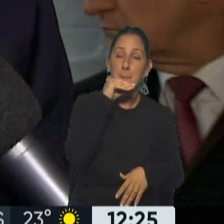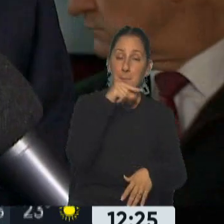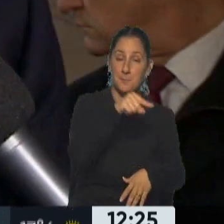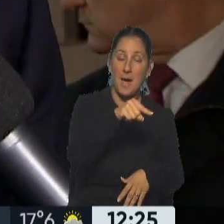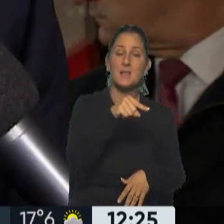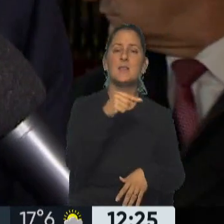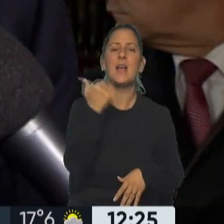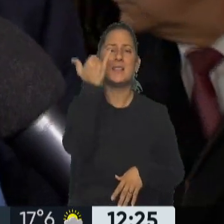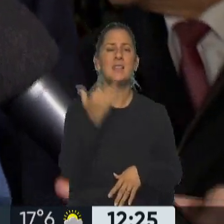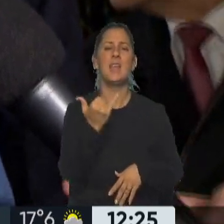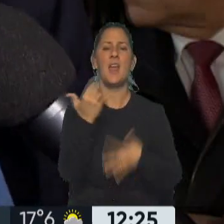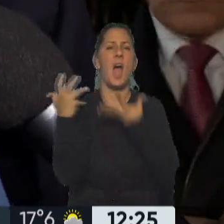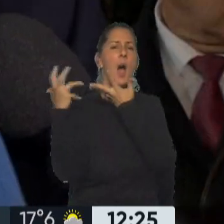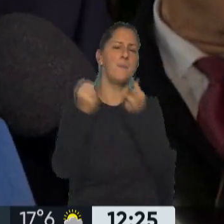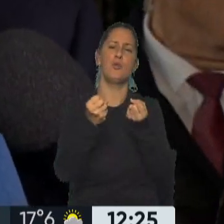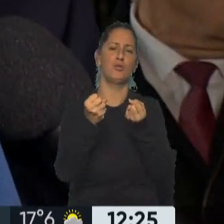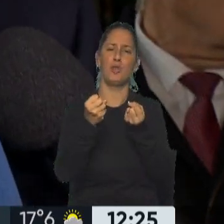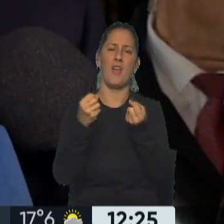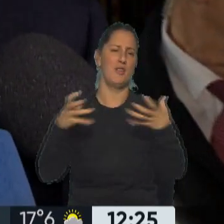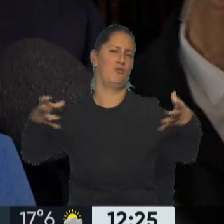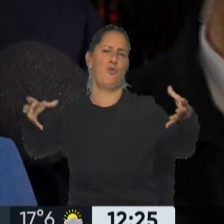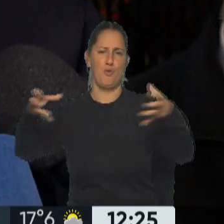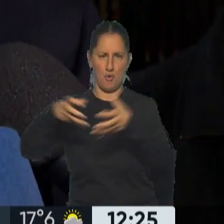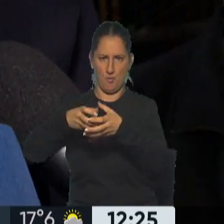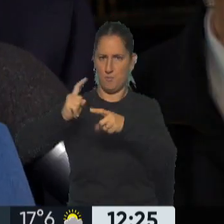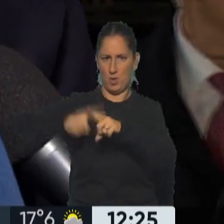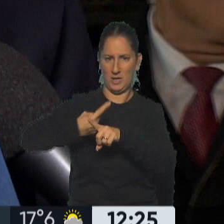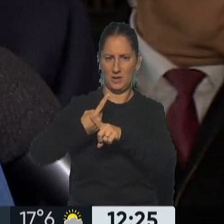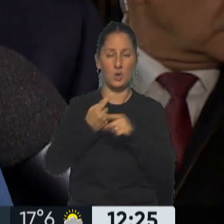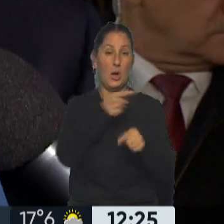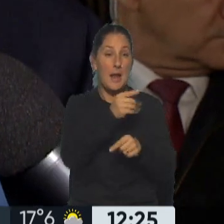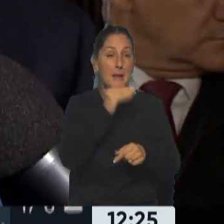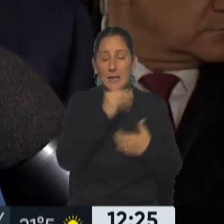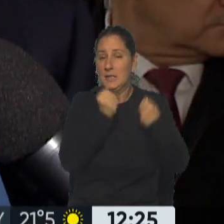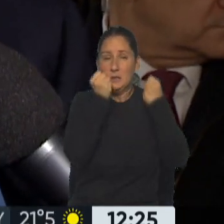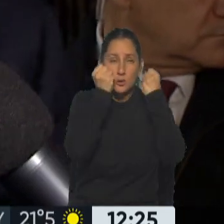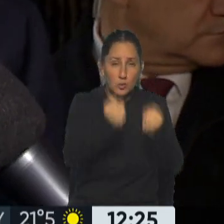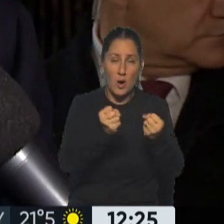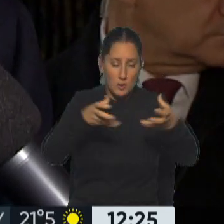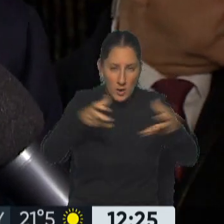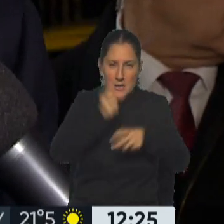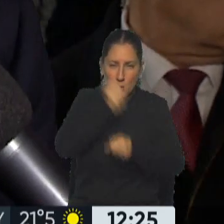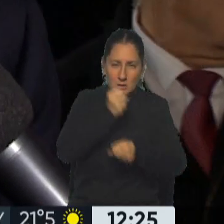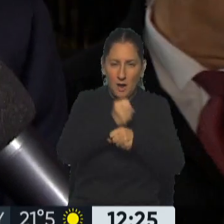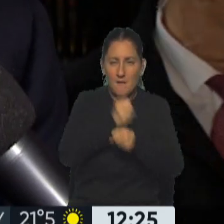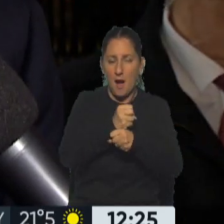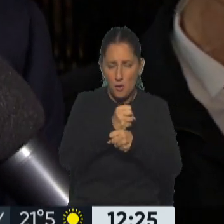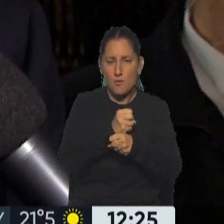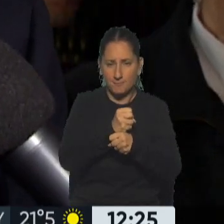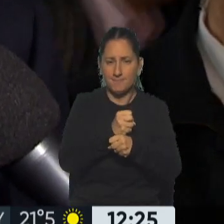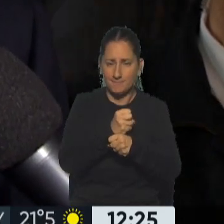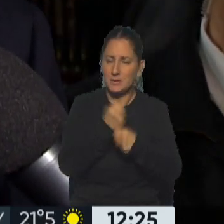ministro que tiene no solamente tiene el apoyo de la totalidad de la coalición está haciendo un esfuerzo enorme con su equipo de trabajo yo lo digo